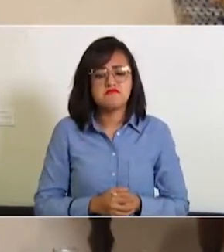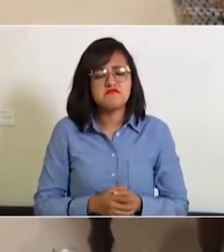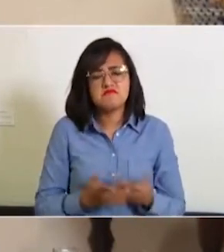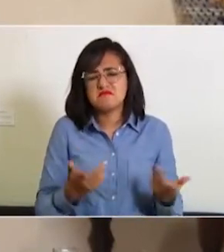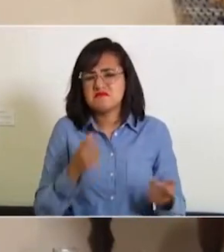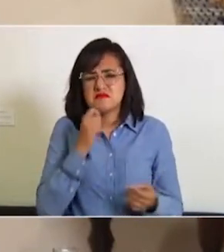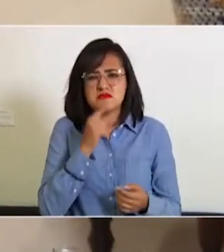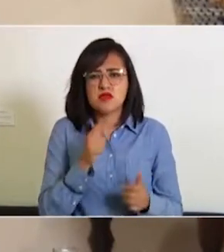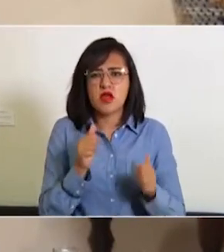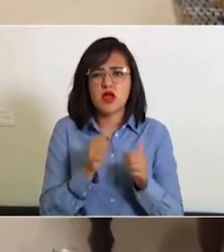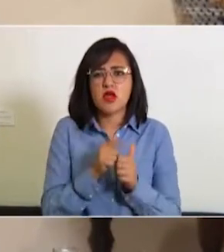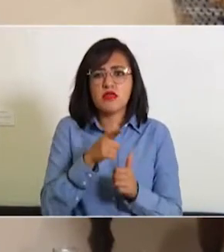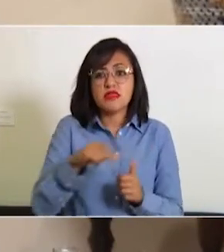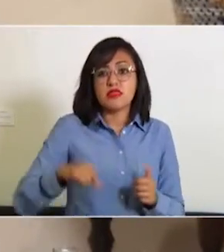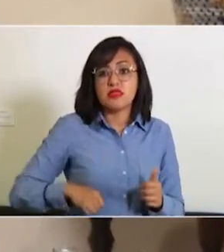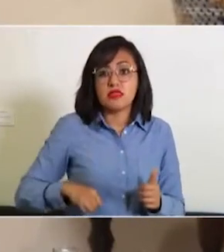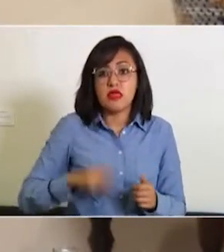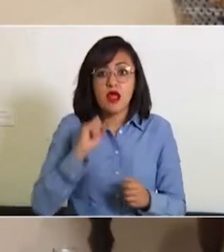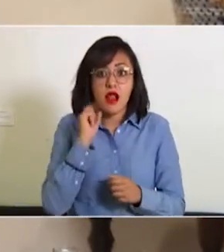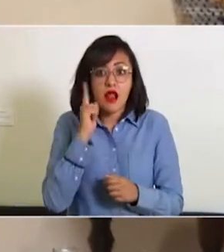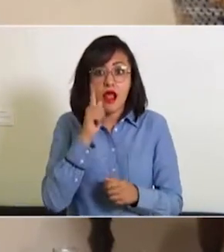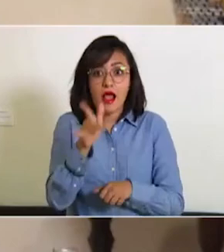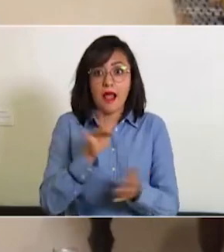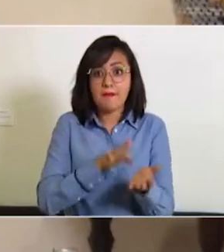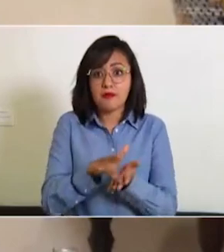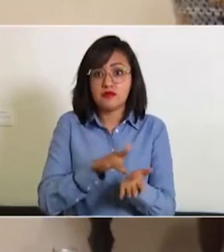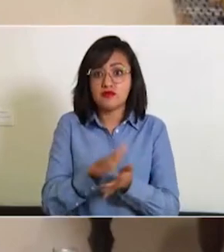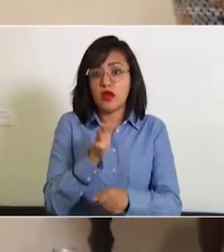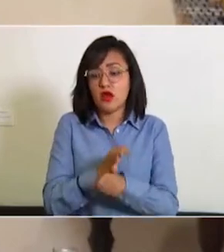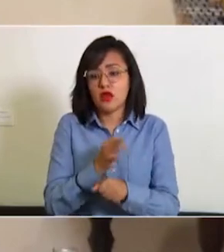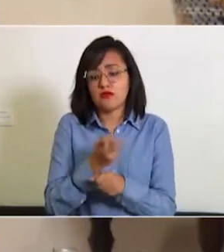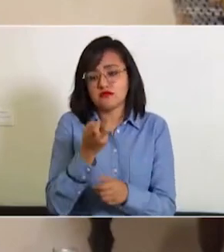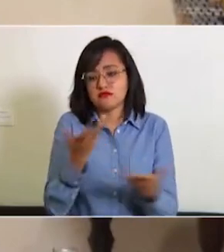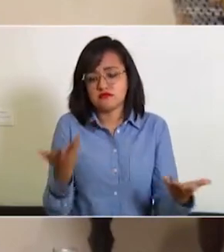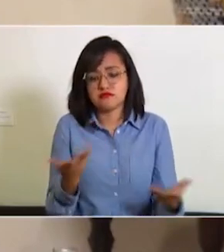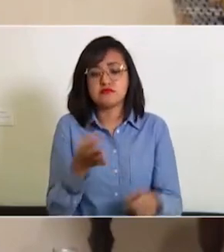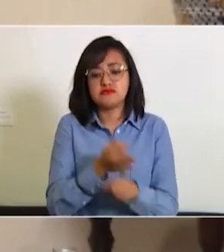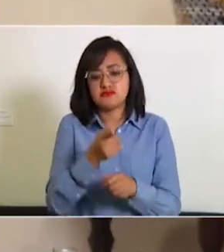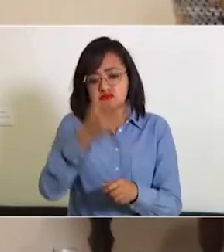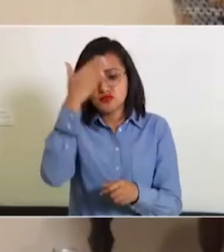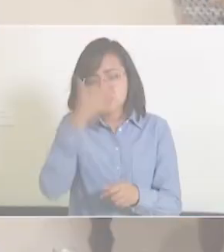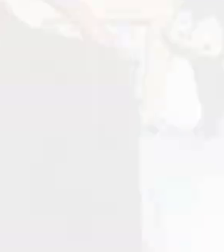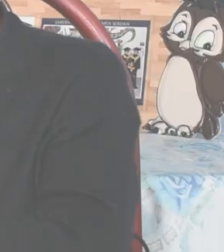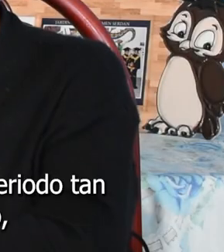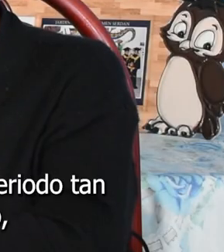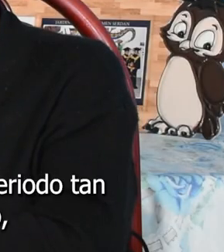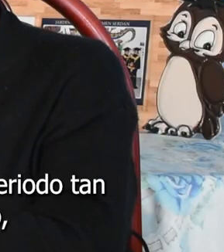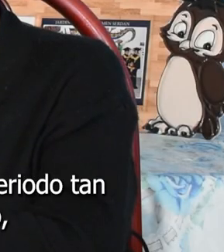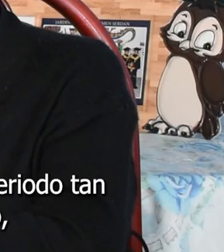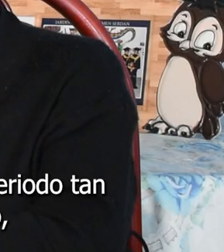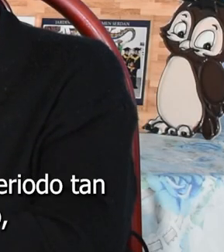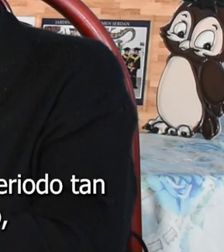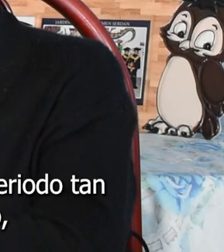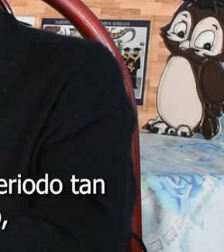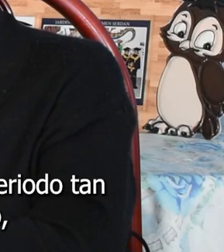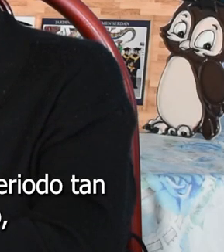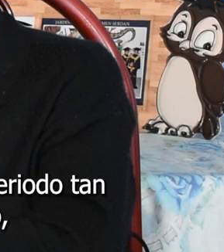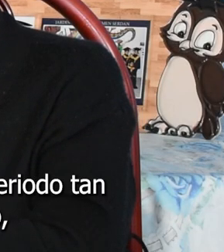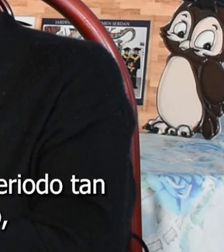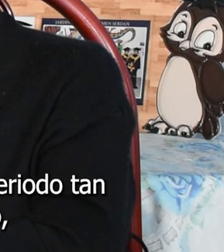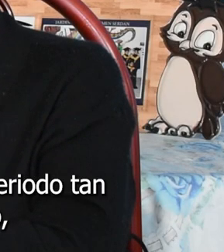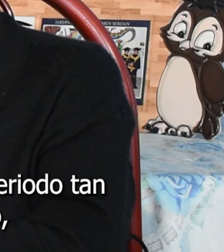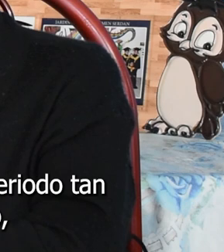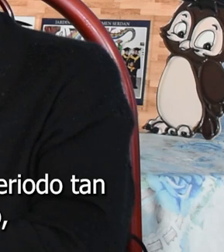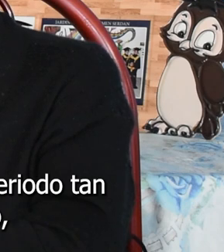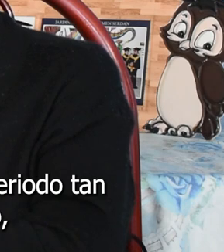por interesadas en apoyar esta causa. Entonces están ustedes enterados. ¿Y ustedes creen